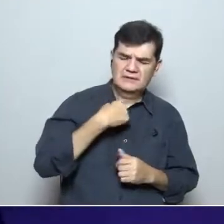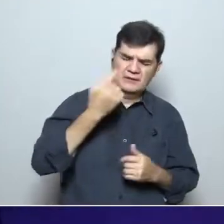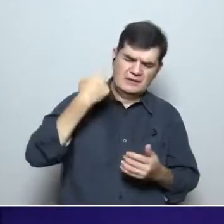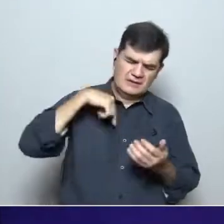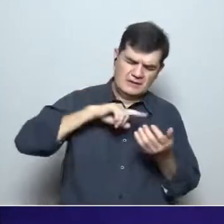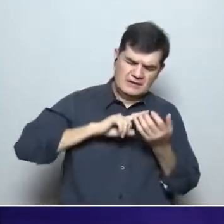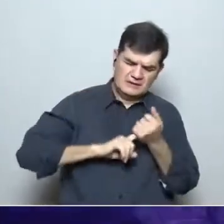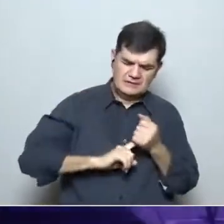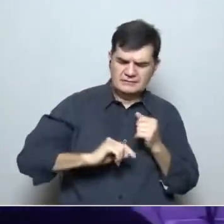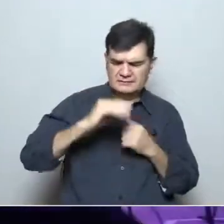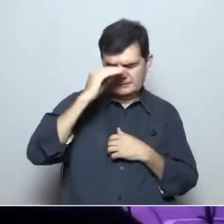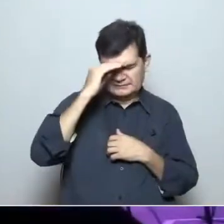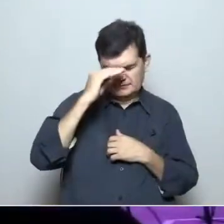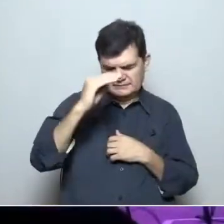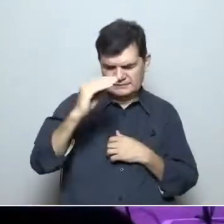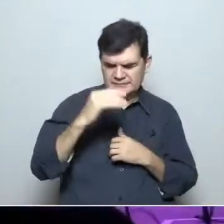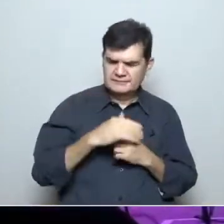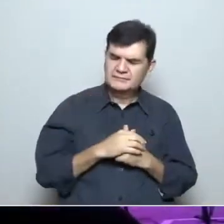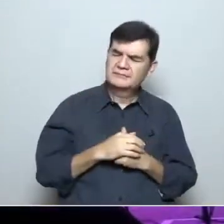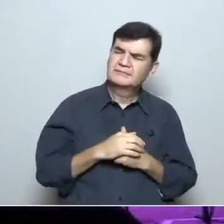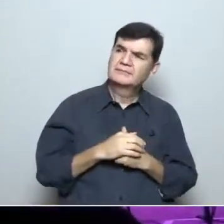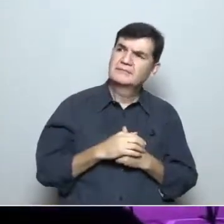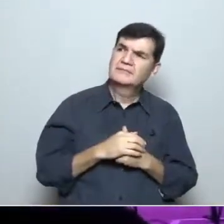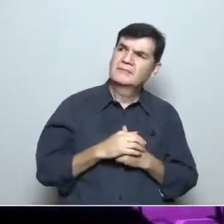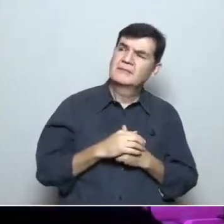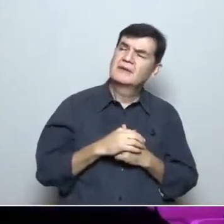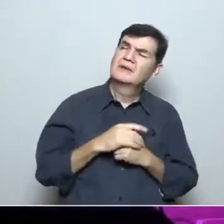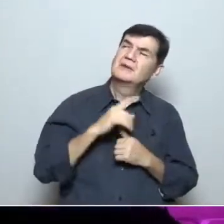Señor. Sí, me escondía de ti, Señor.